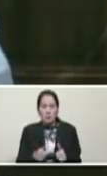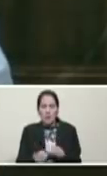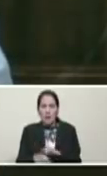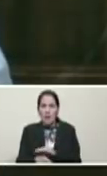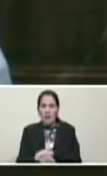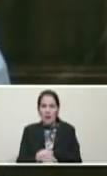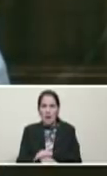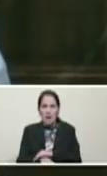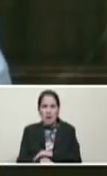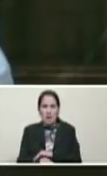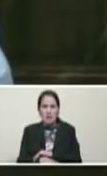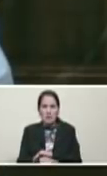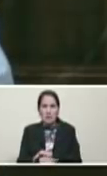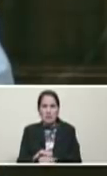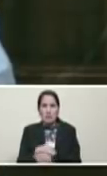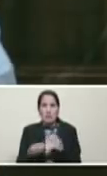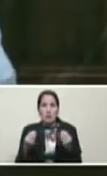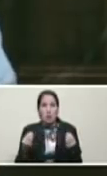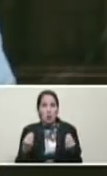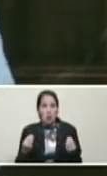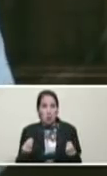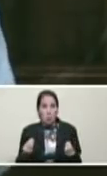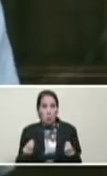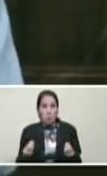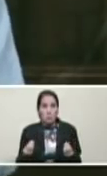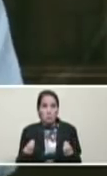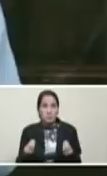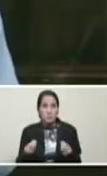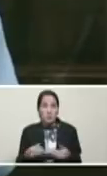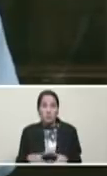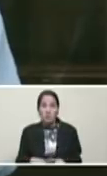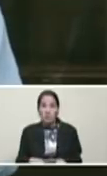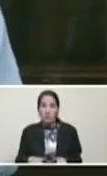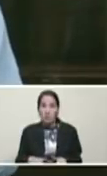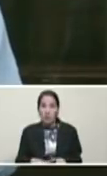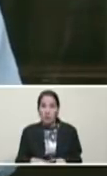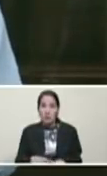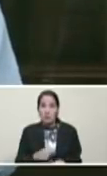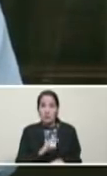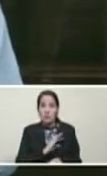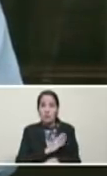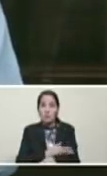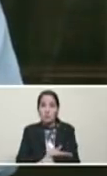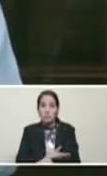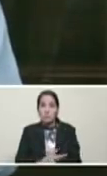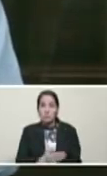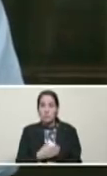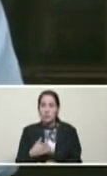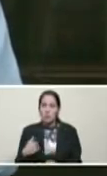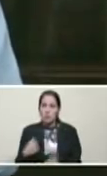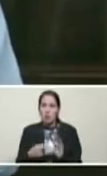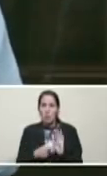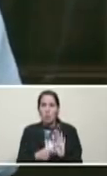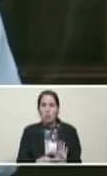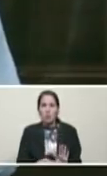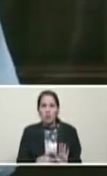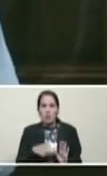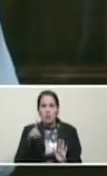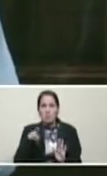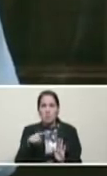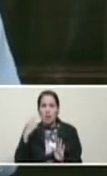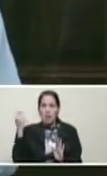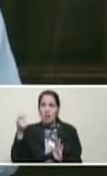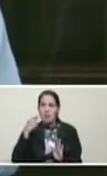tareck el aissami volver a nuestras raíces con mucha fuerza yo quiero mostrar también en el llano venezolano